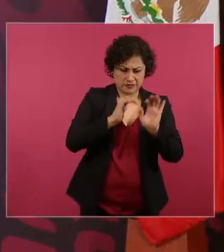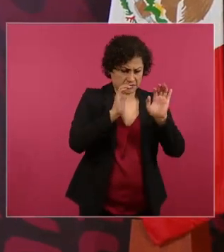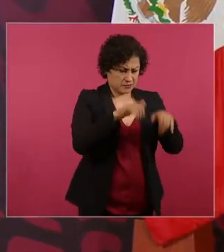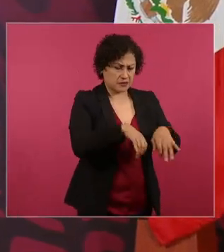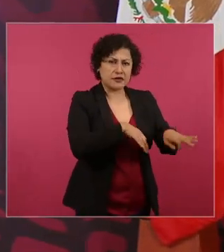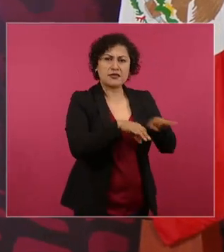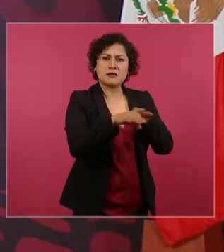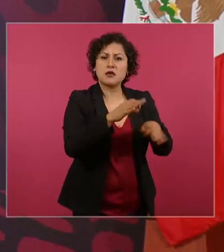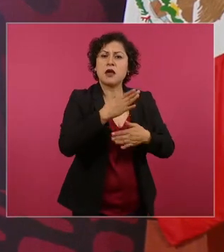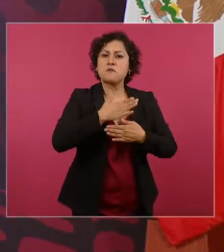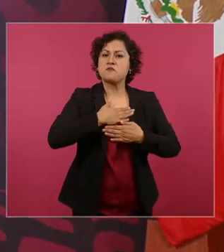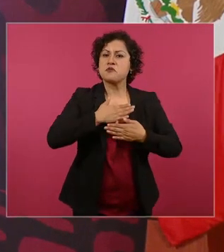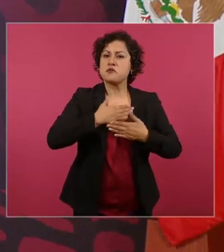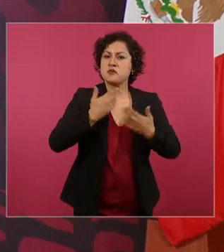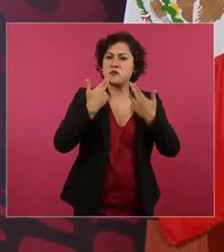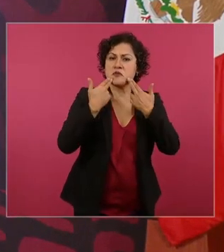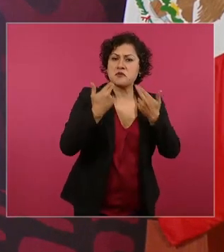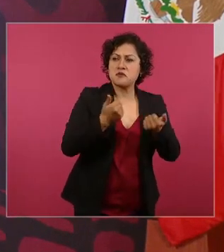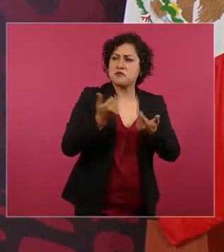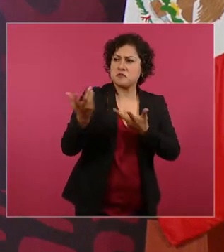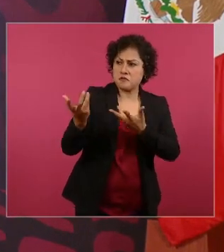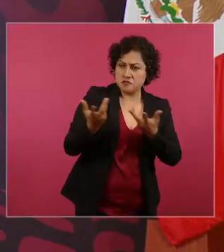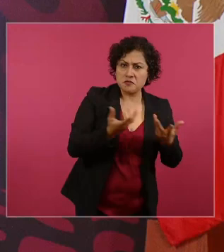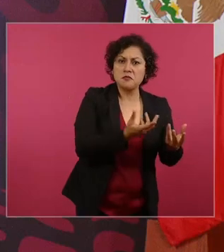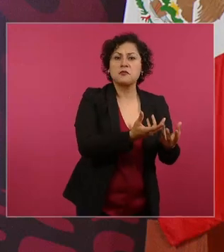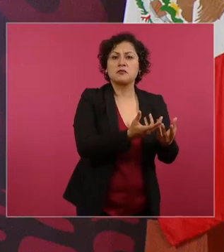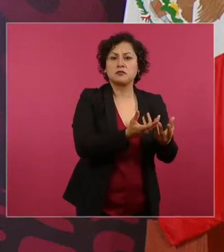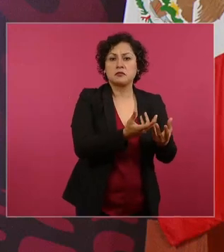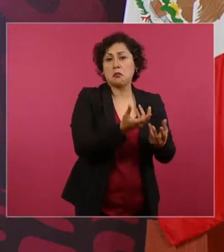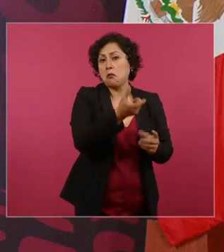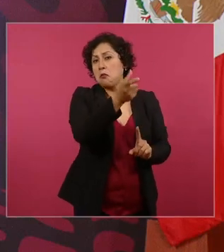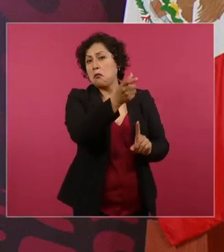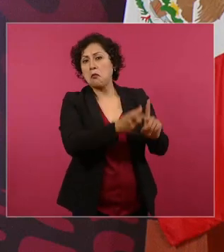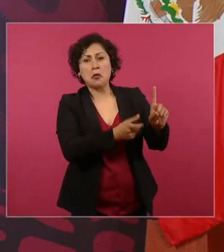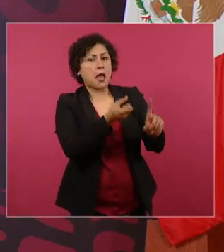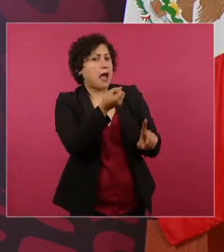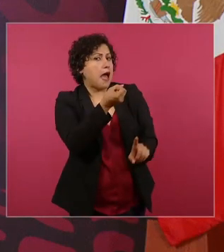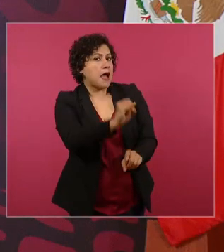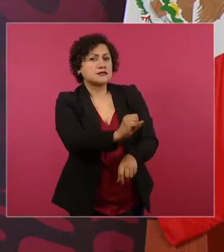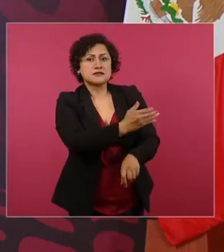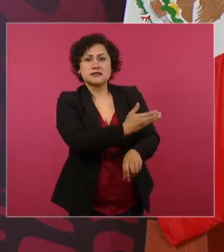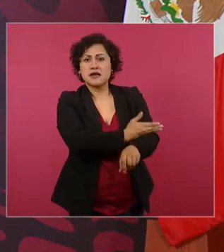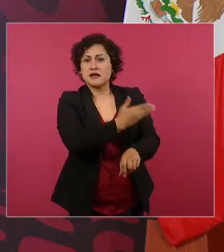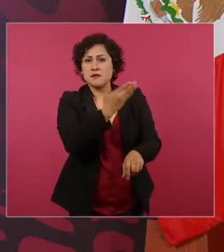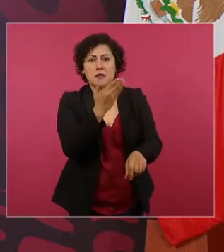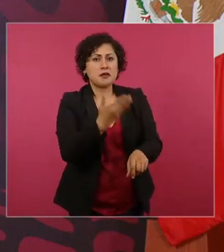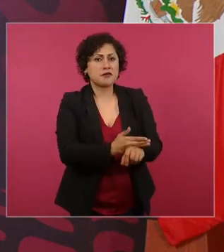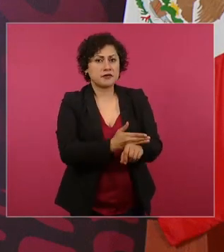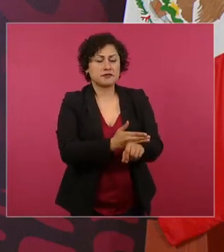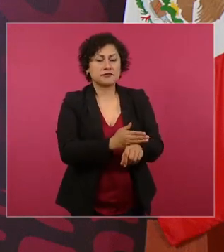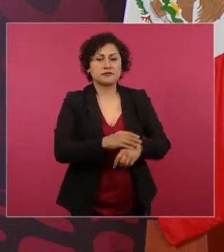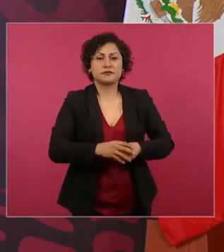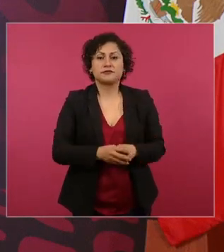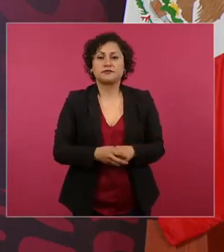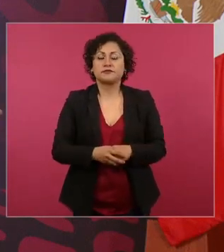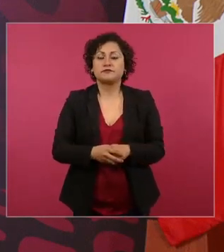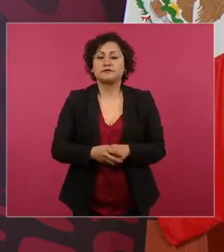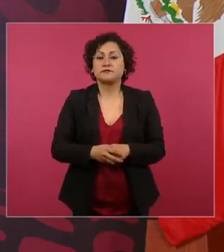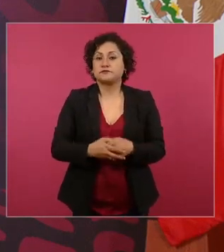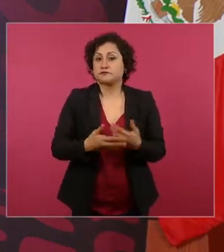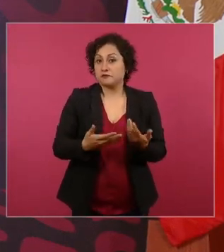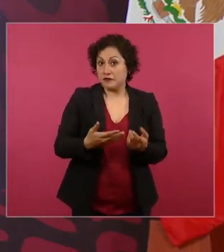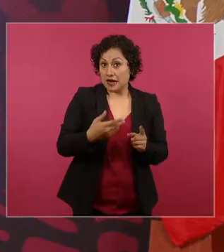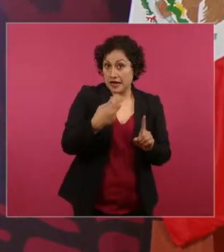a su hacienda. Ese era Madero. Sus trabajadores tenían